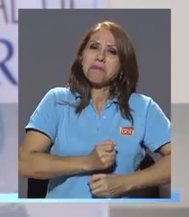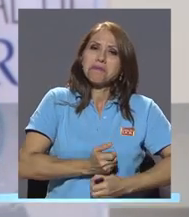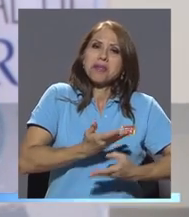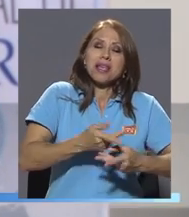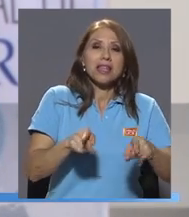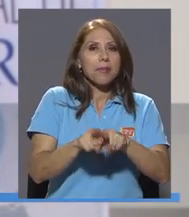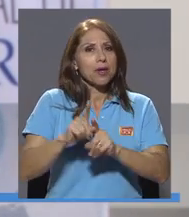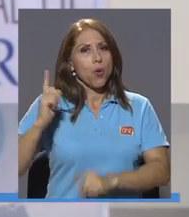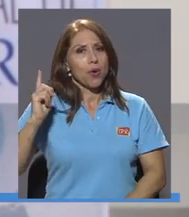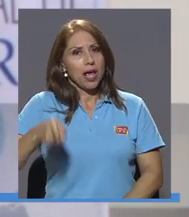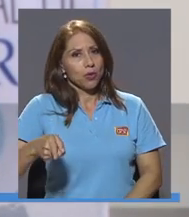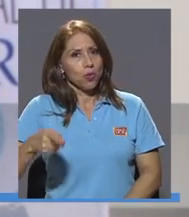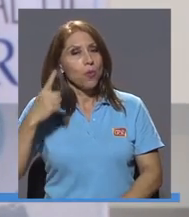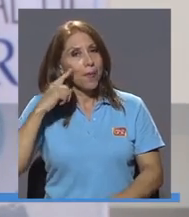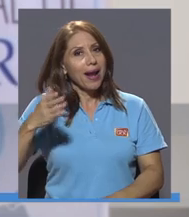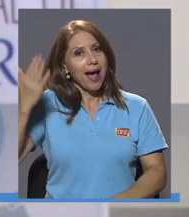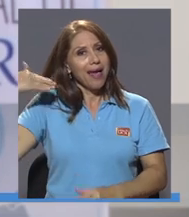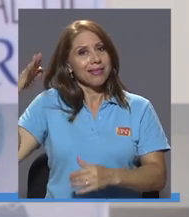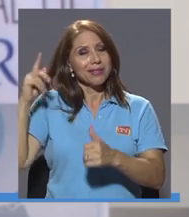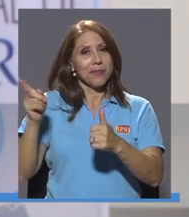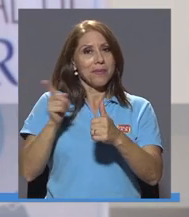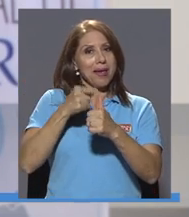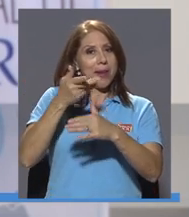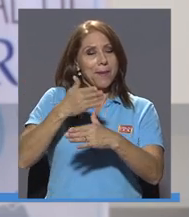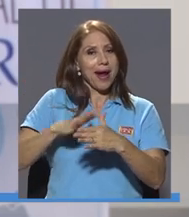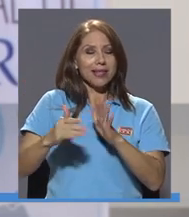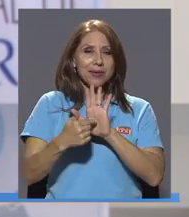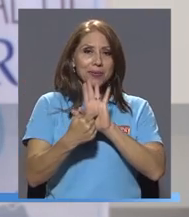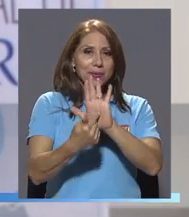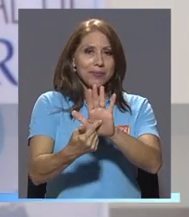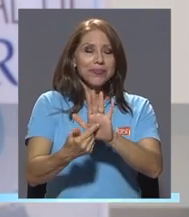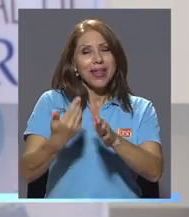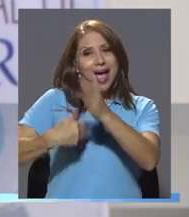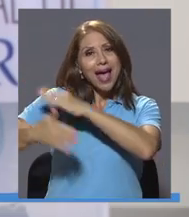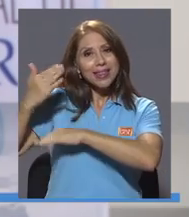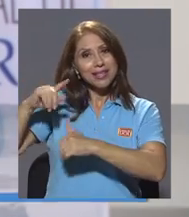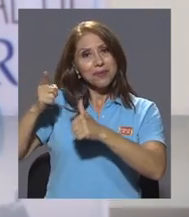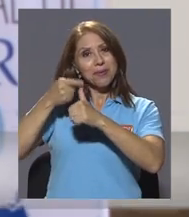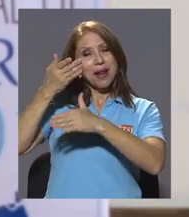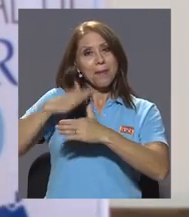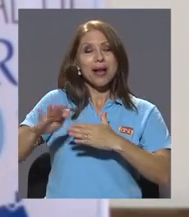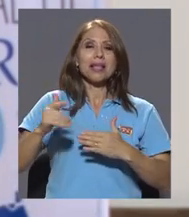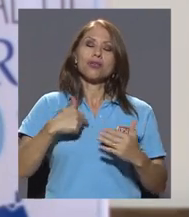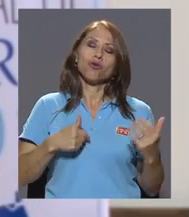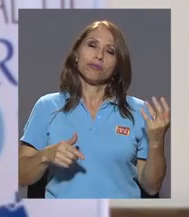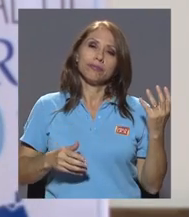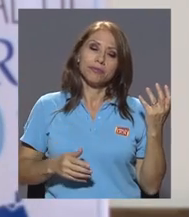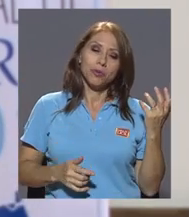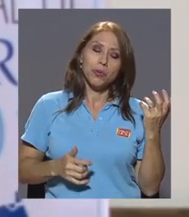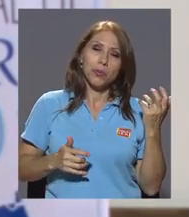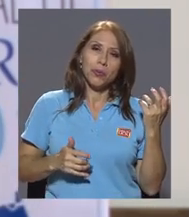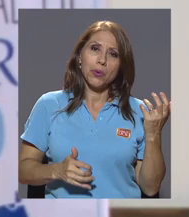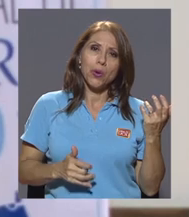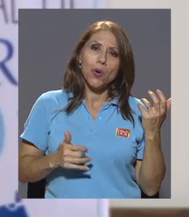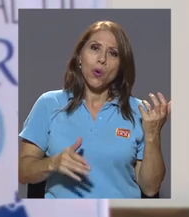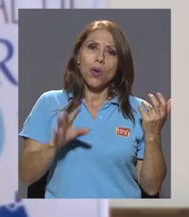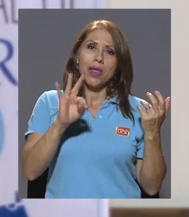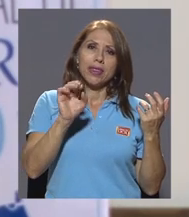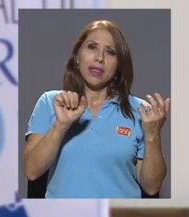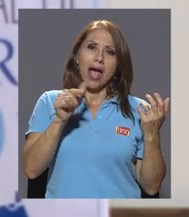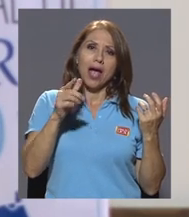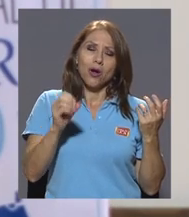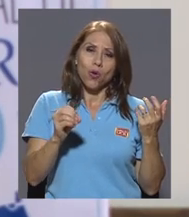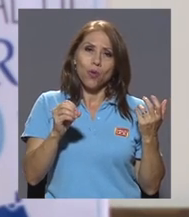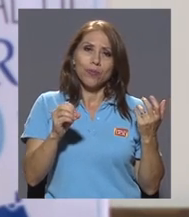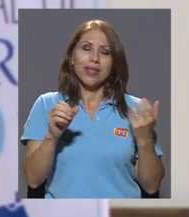ronda. Bueno, yo para la primera ronda interpreté un tango de Astor